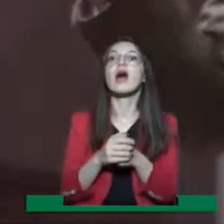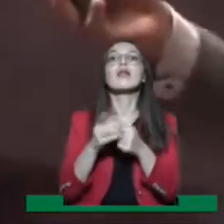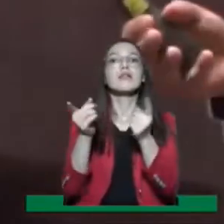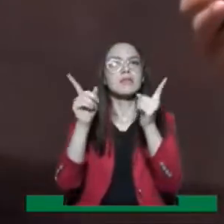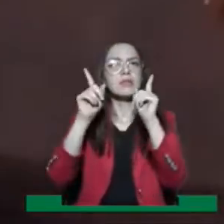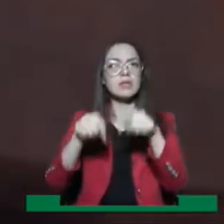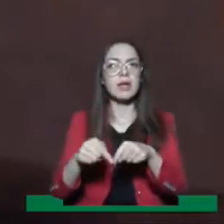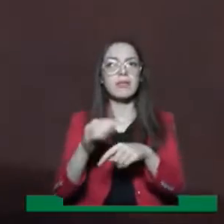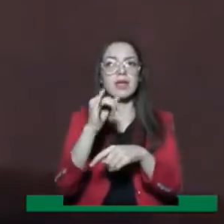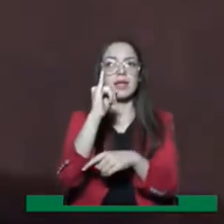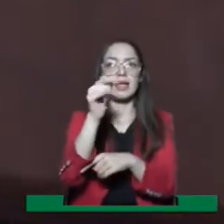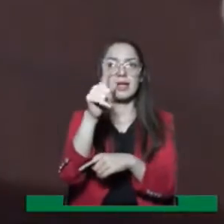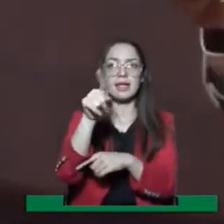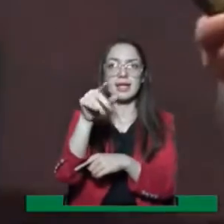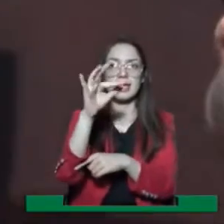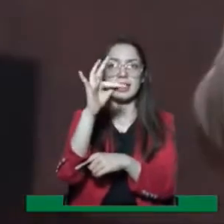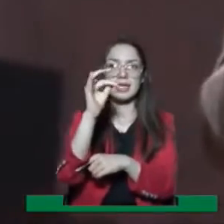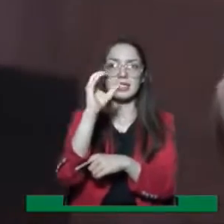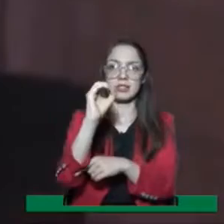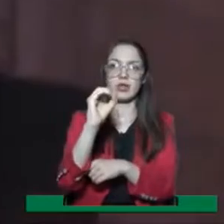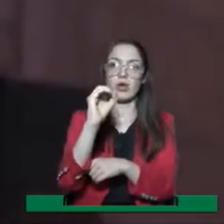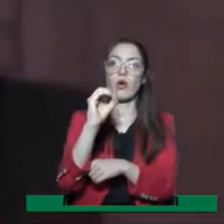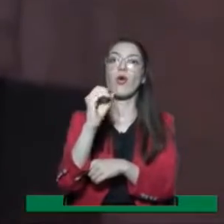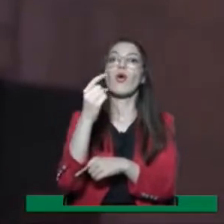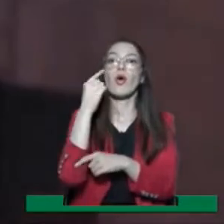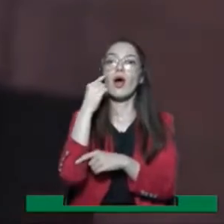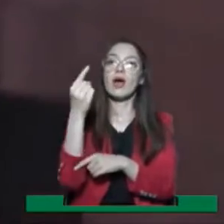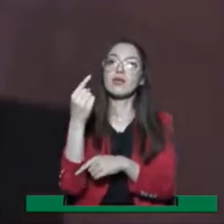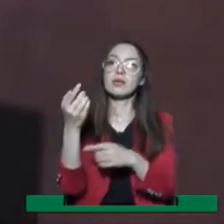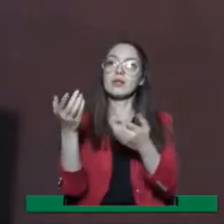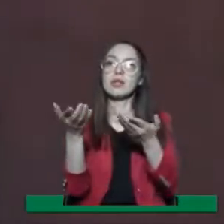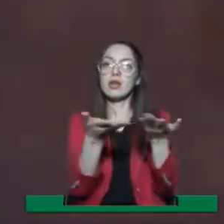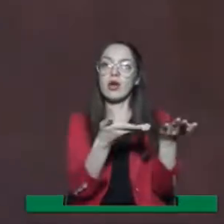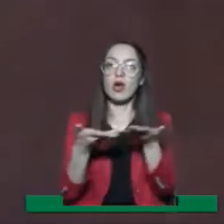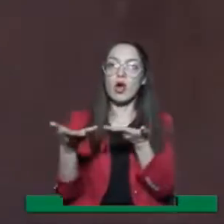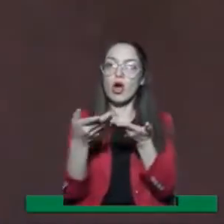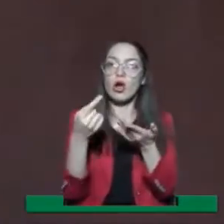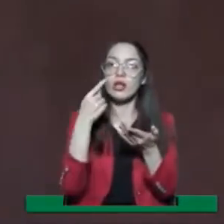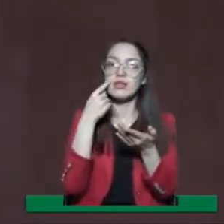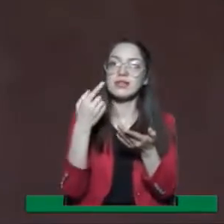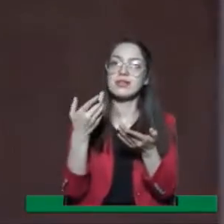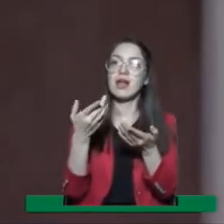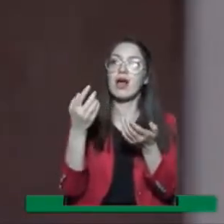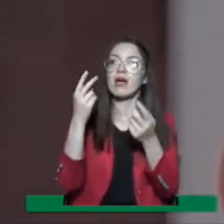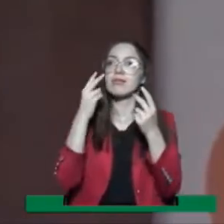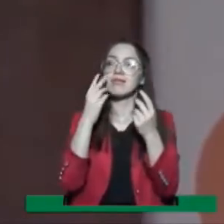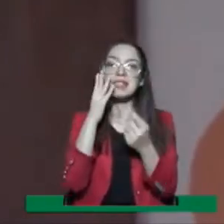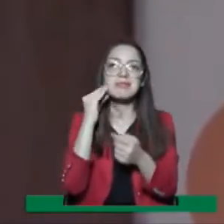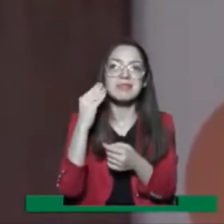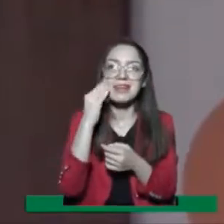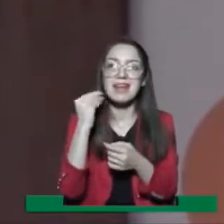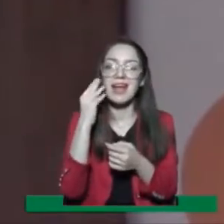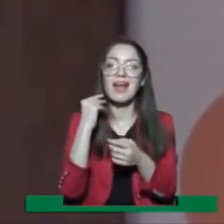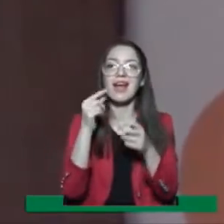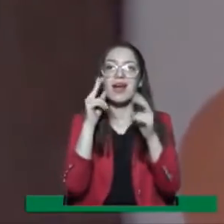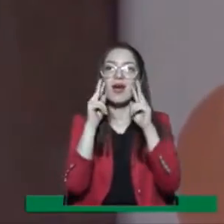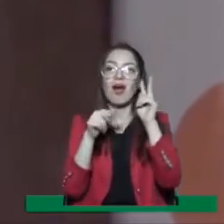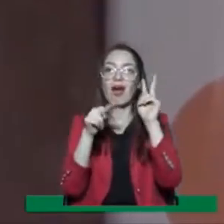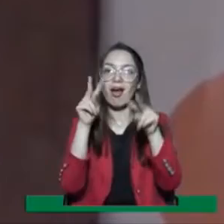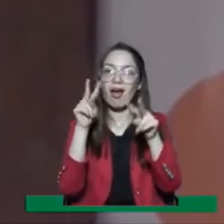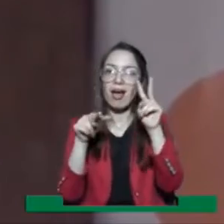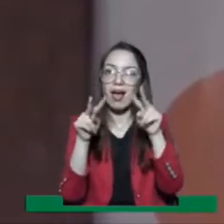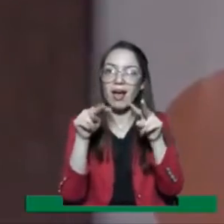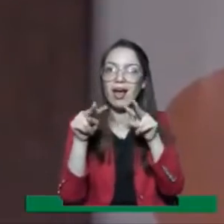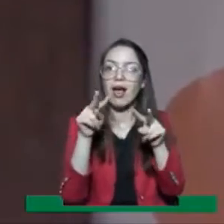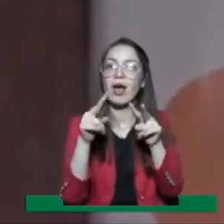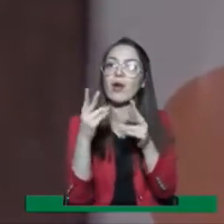esa organización donde vuelve visible esas bellas experiencias de turismo social, esas personas que no habían tenido la oportunidad